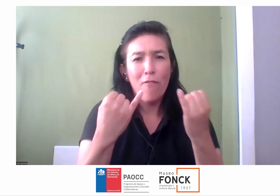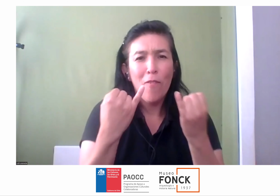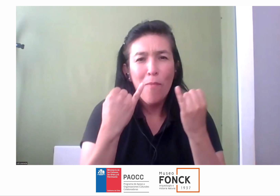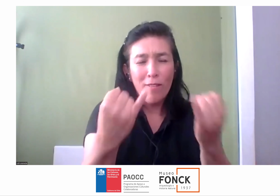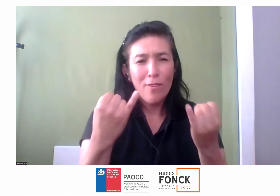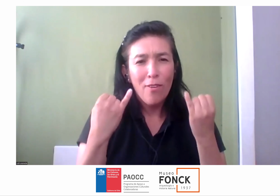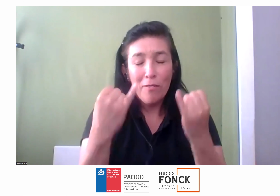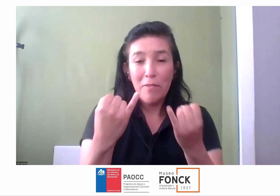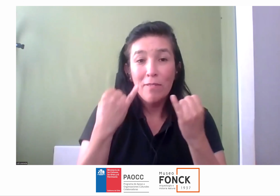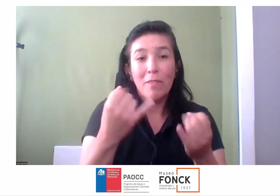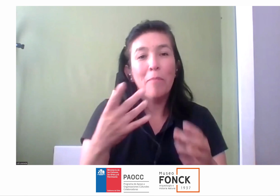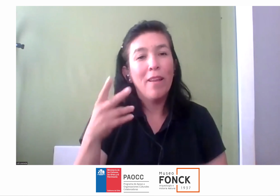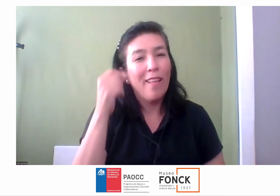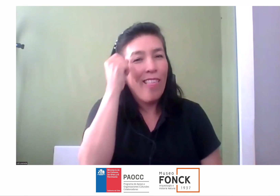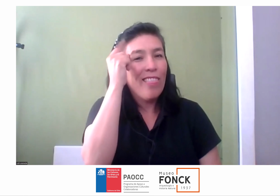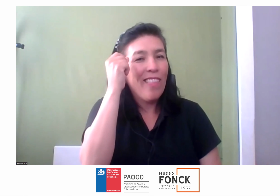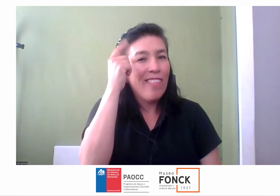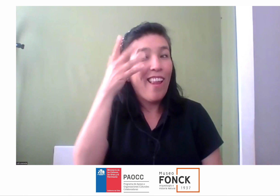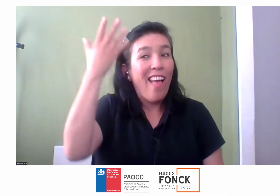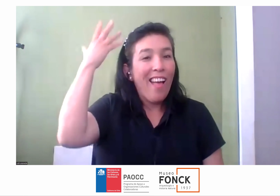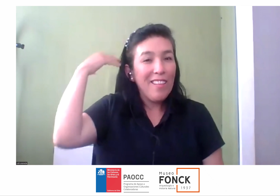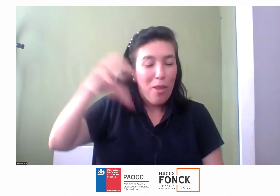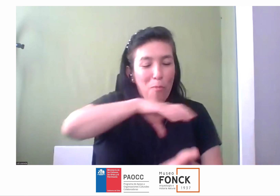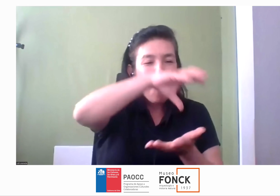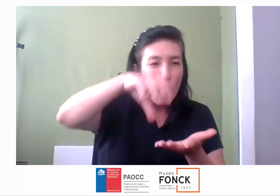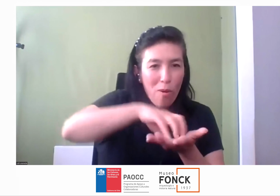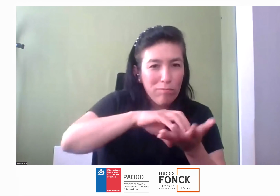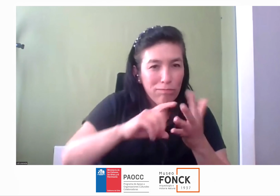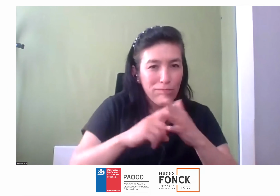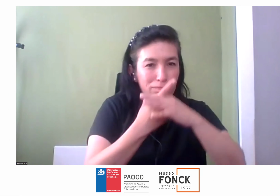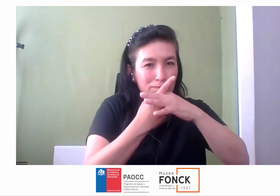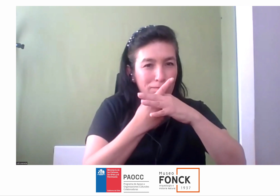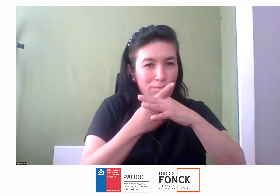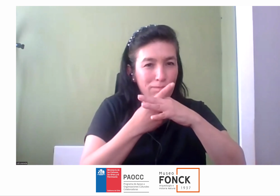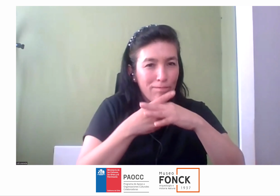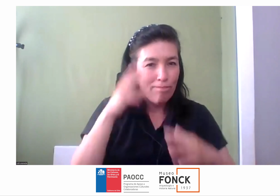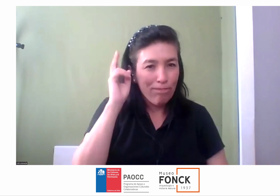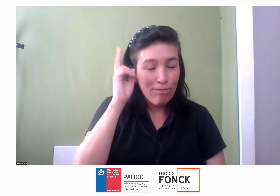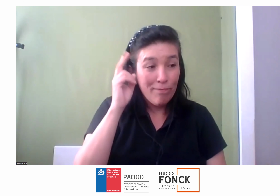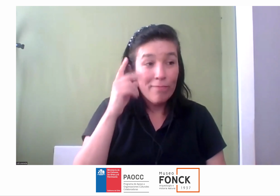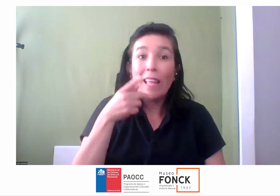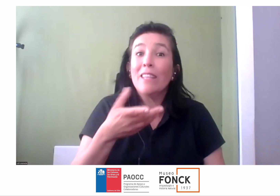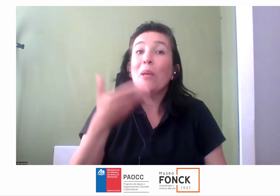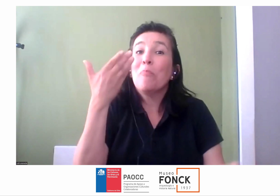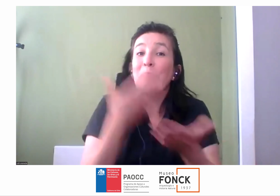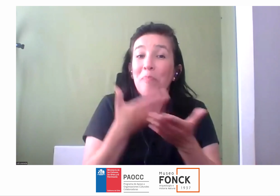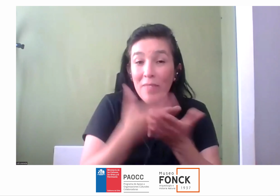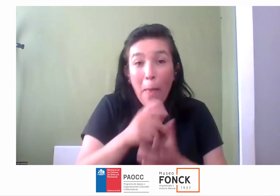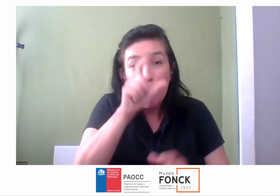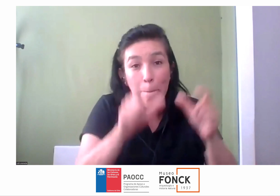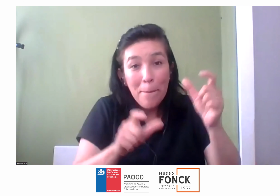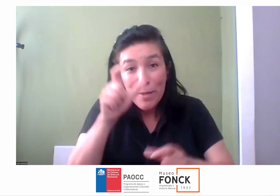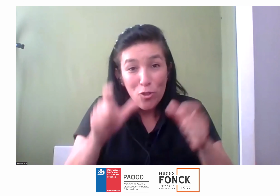construyendo lo que fue este pueblo originario, ¿cierto? Este es el momento para que nuestro público pueda